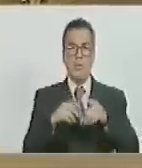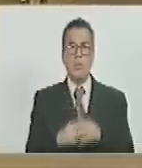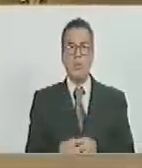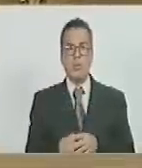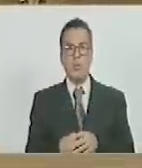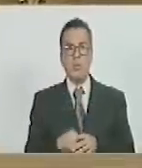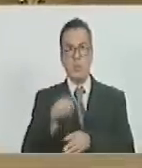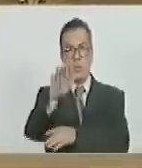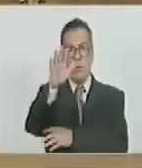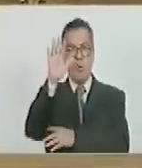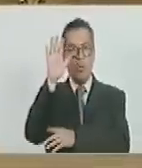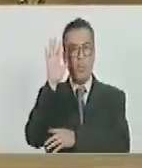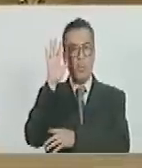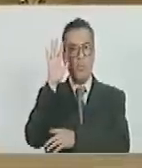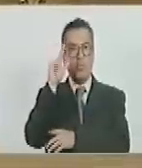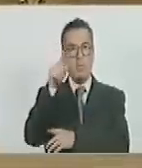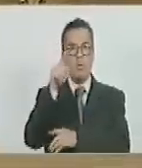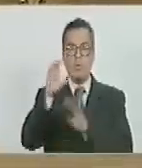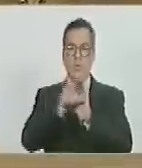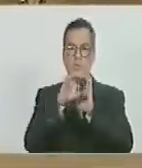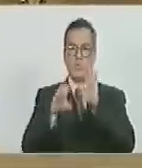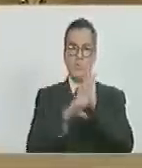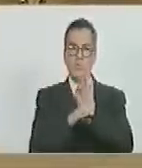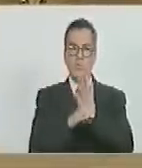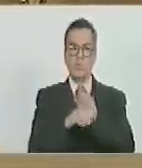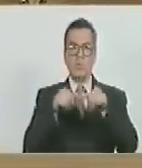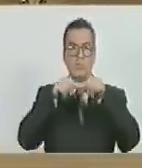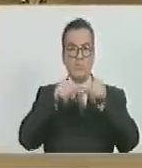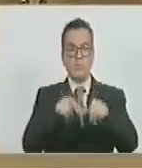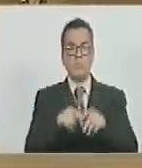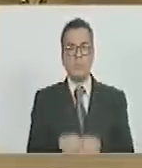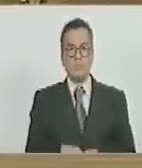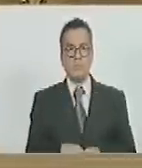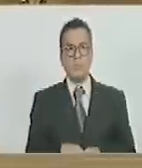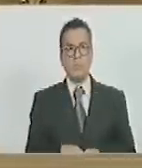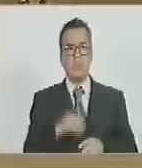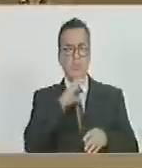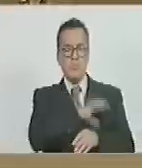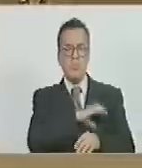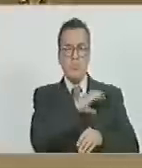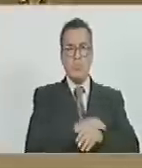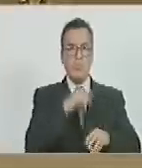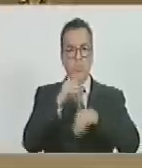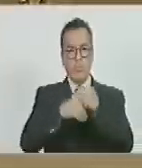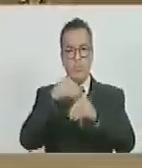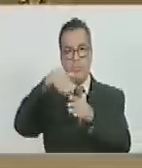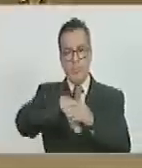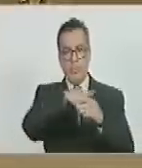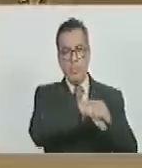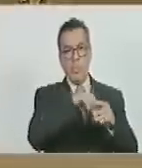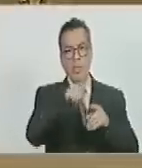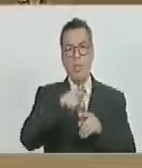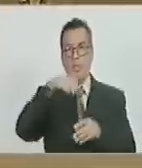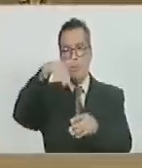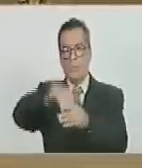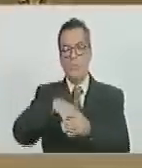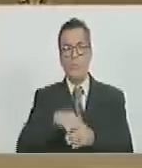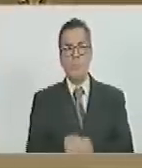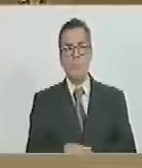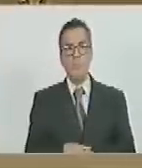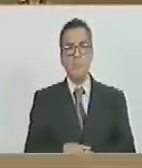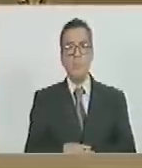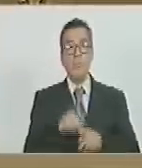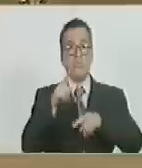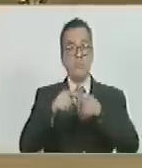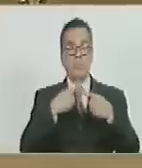se juramenta, se constituye, se instala el Comité de Postulaciones Electorales, quien